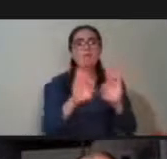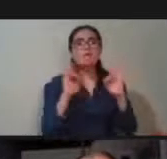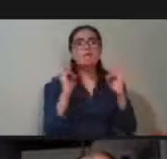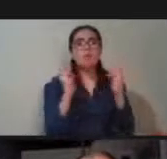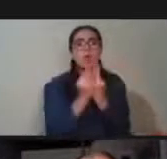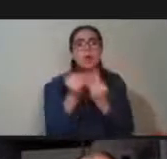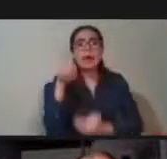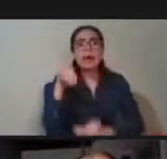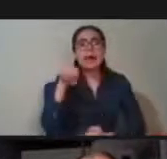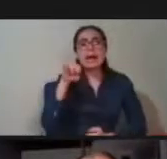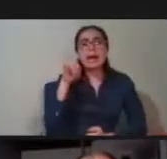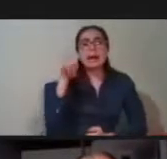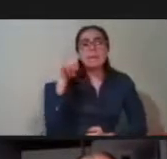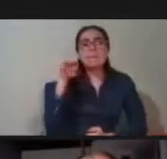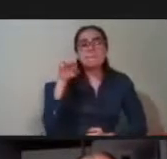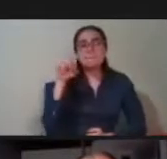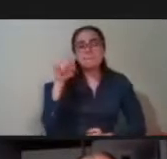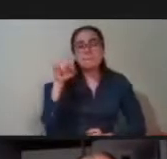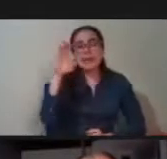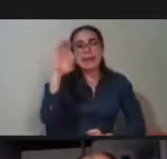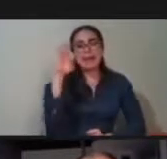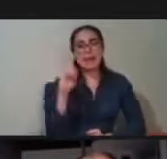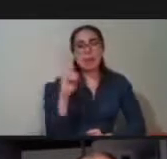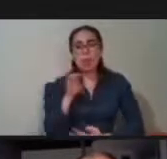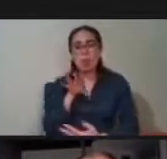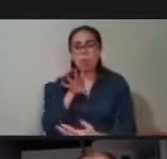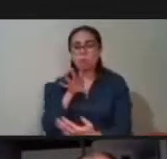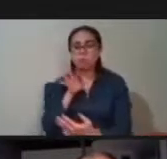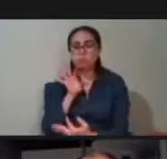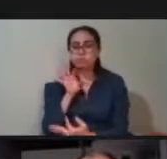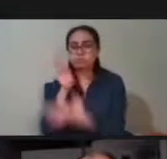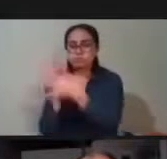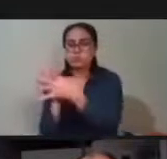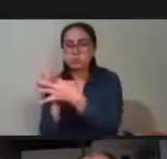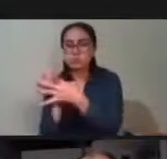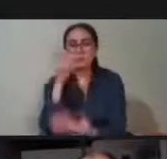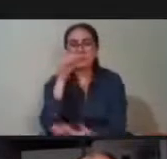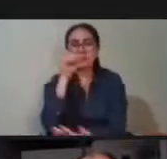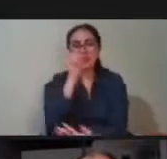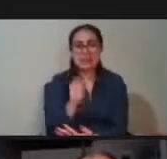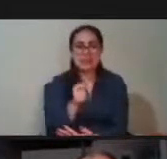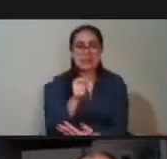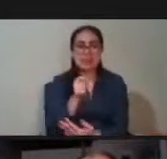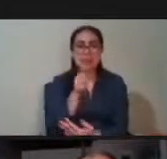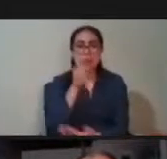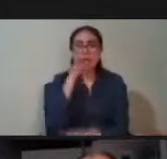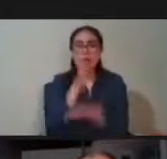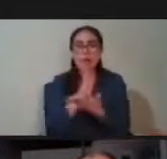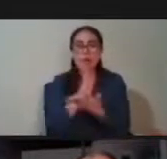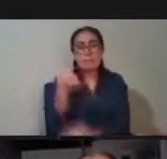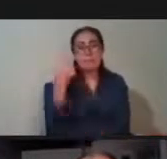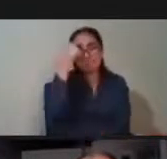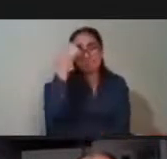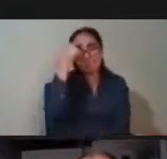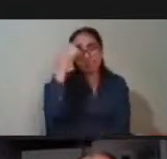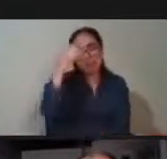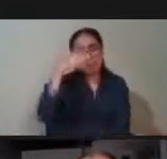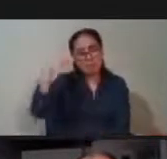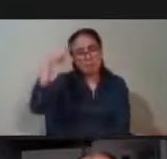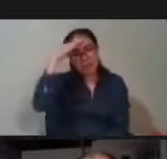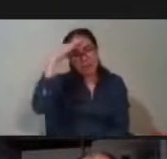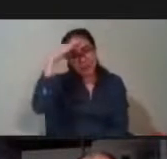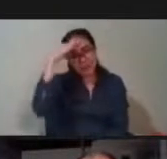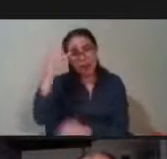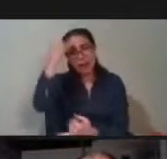dramaturgo, cuando lo habitás, simplemente pensás, lo imaginás y empezás a fluir acrítico porque el que